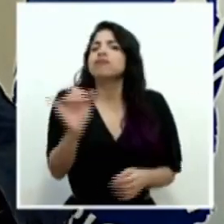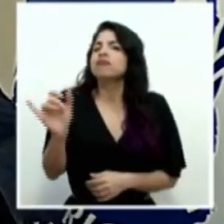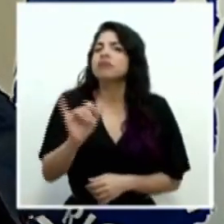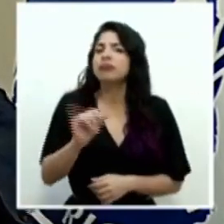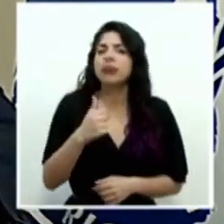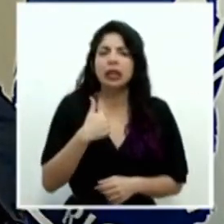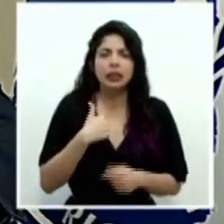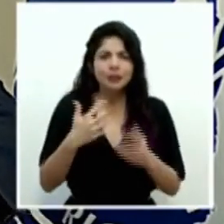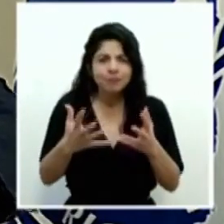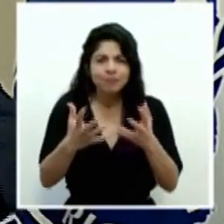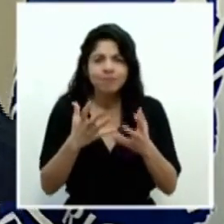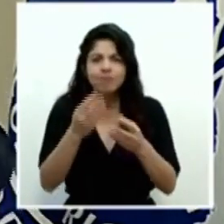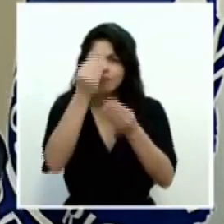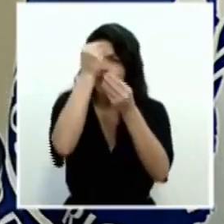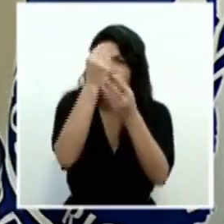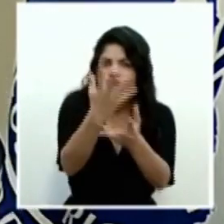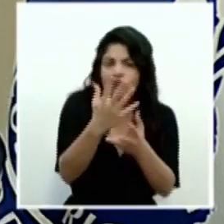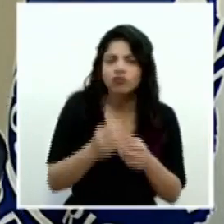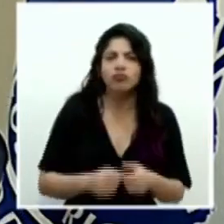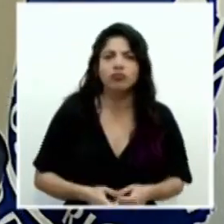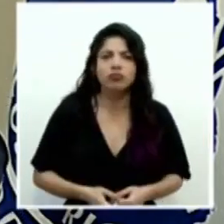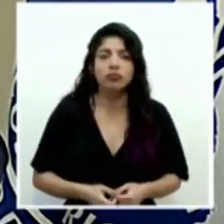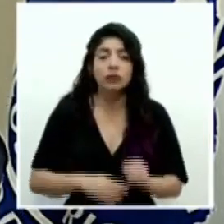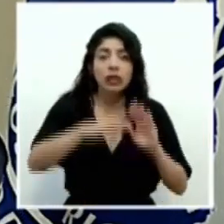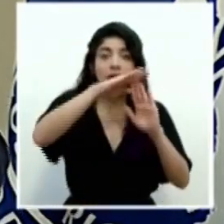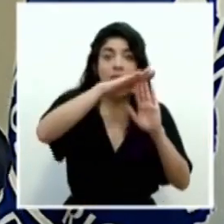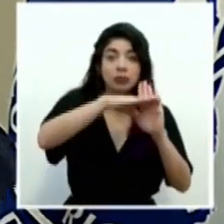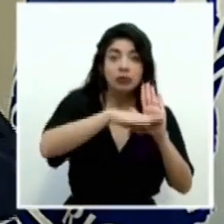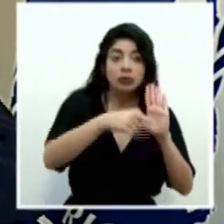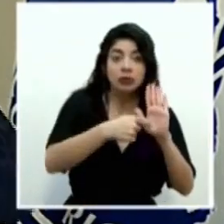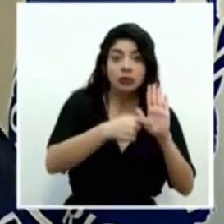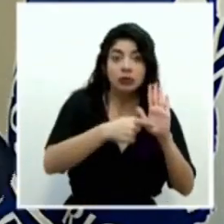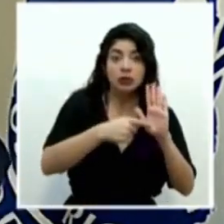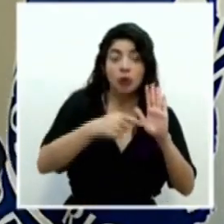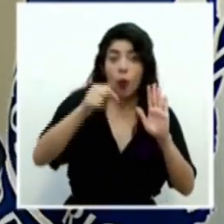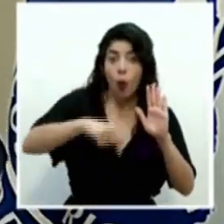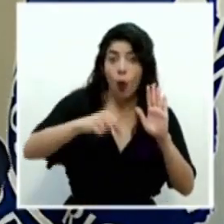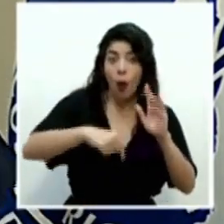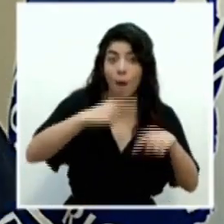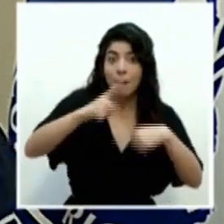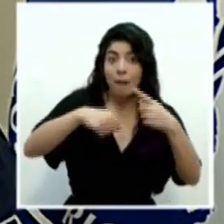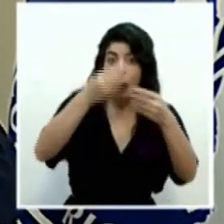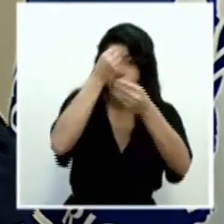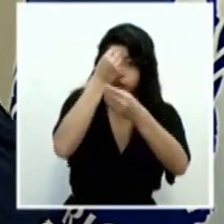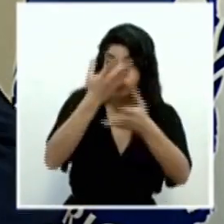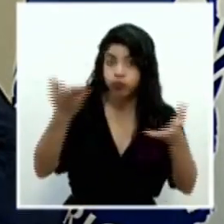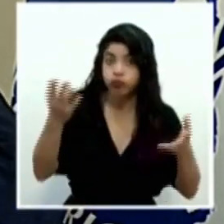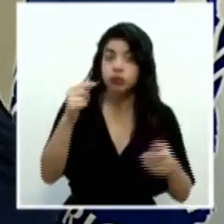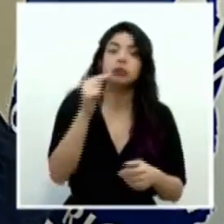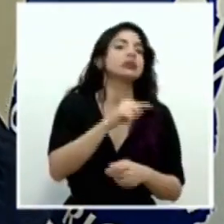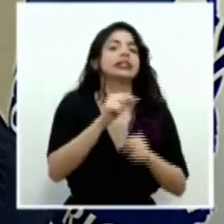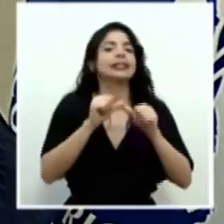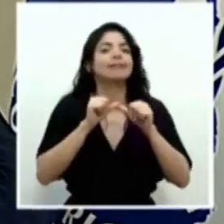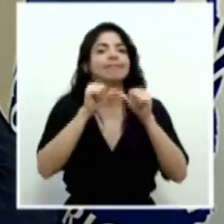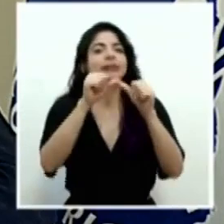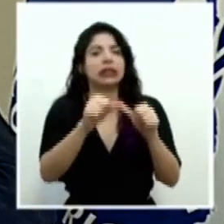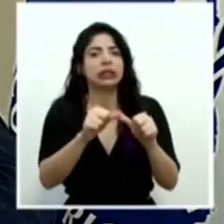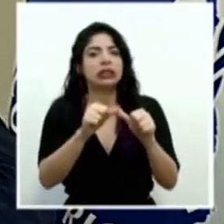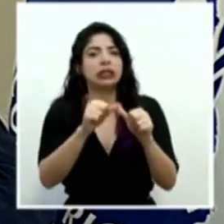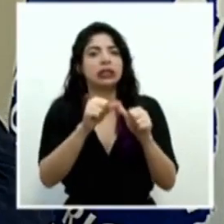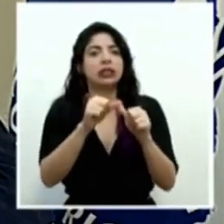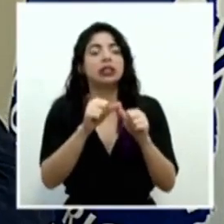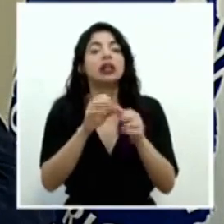quisiera pues indicar que las medidas que vamos a anunciar hoy continúan con el concepto